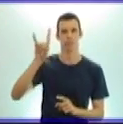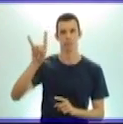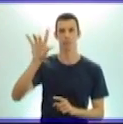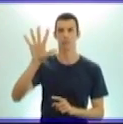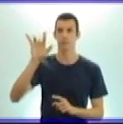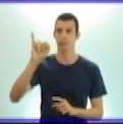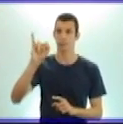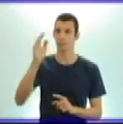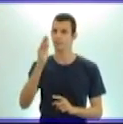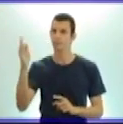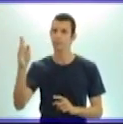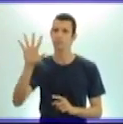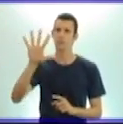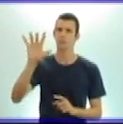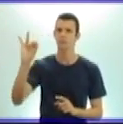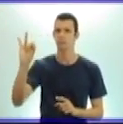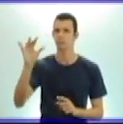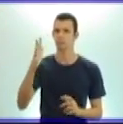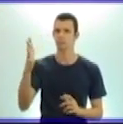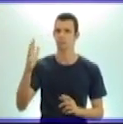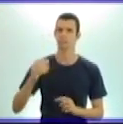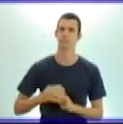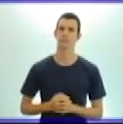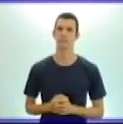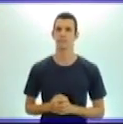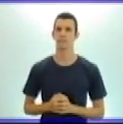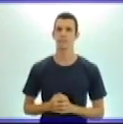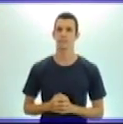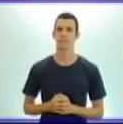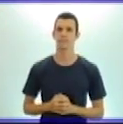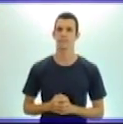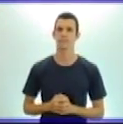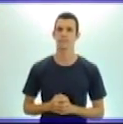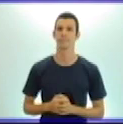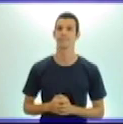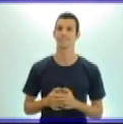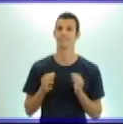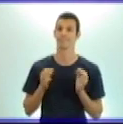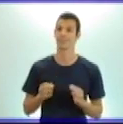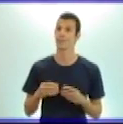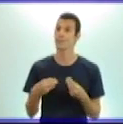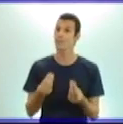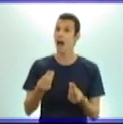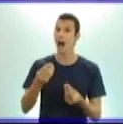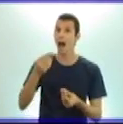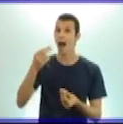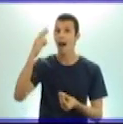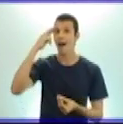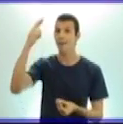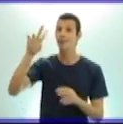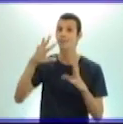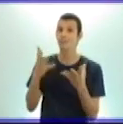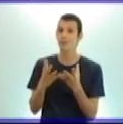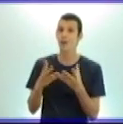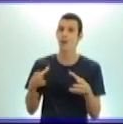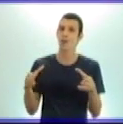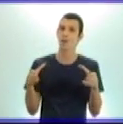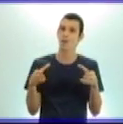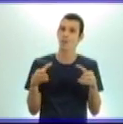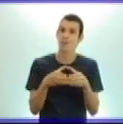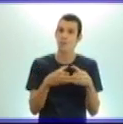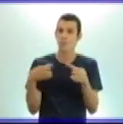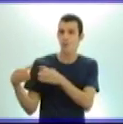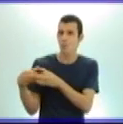y 57. Seguramente te habrás acordado del combate de Alegría de Pío,